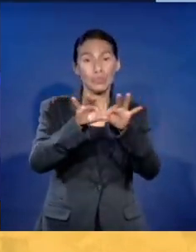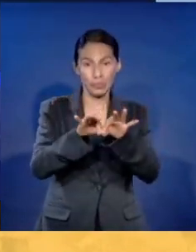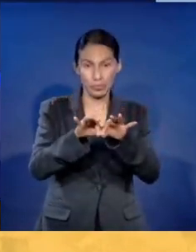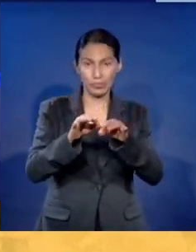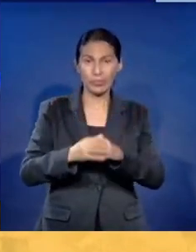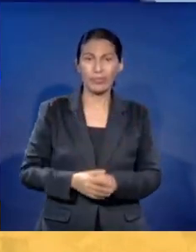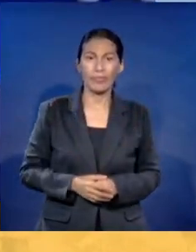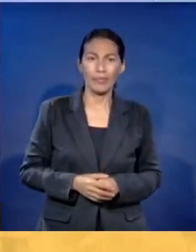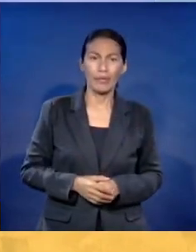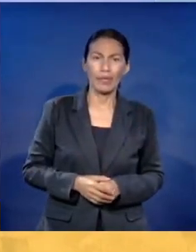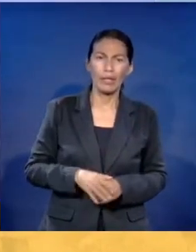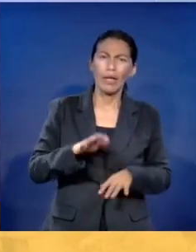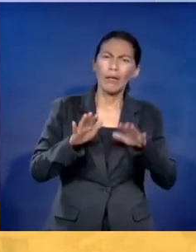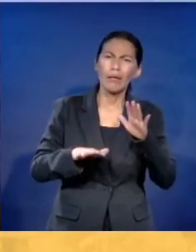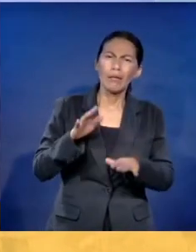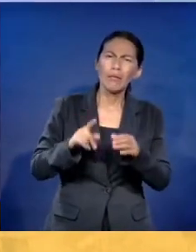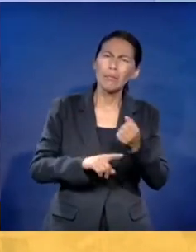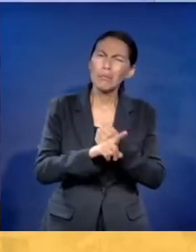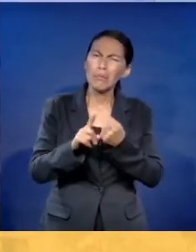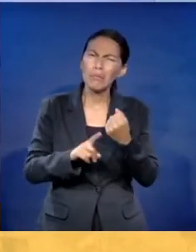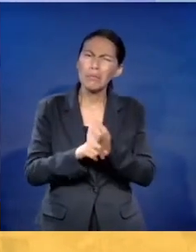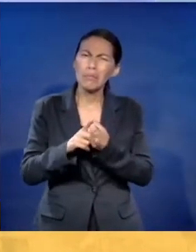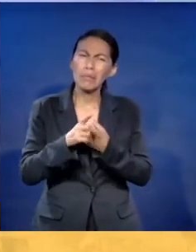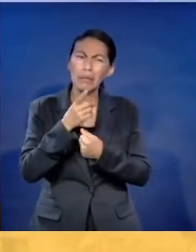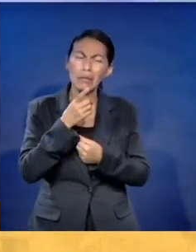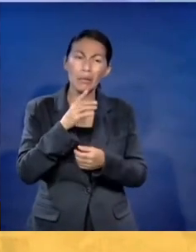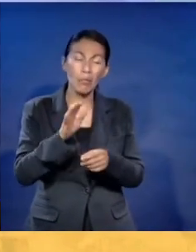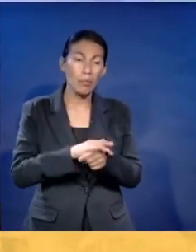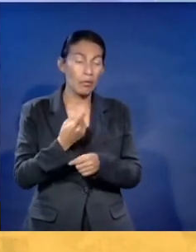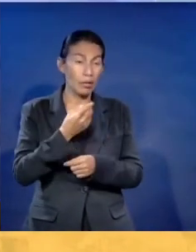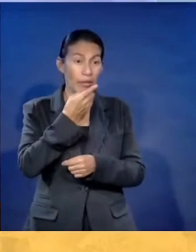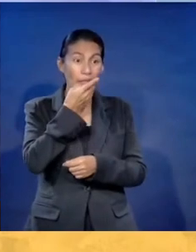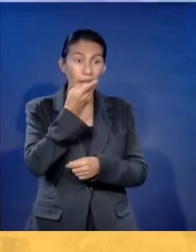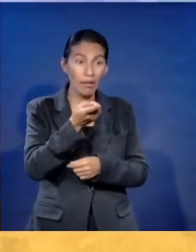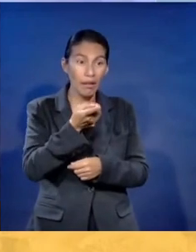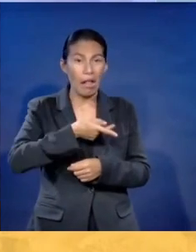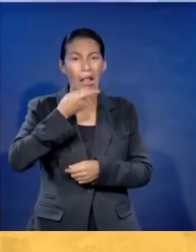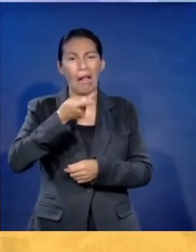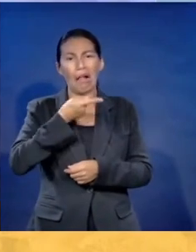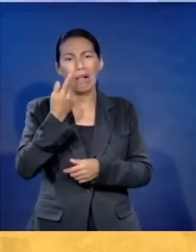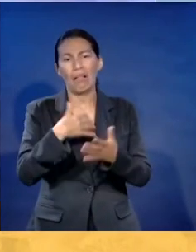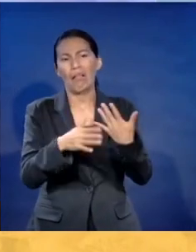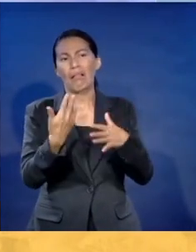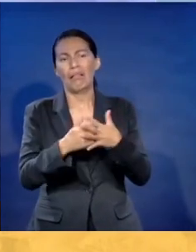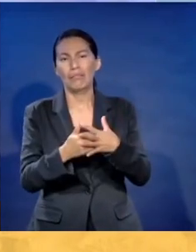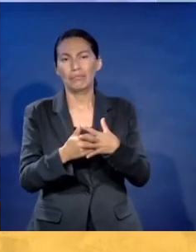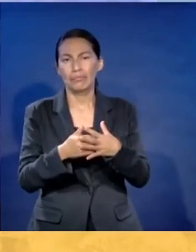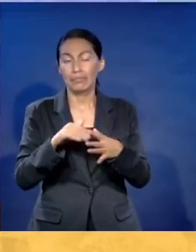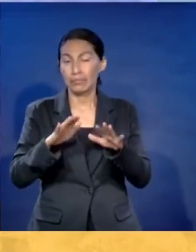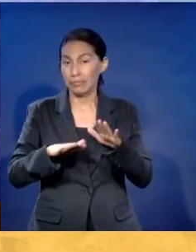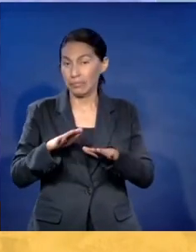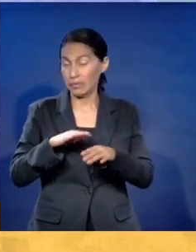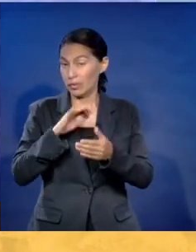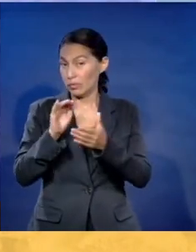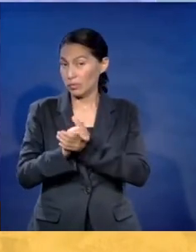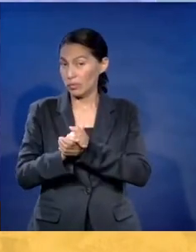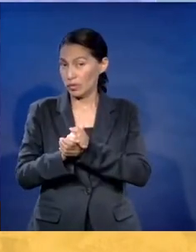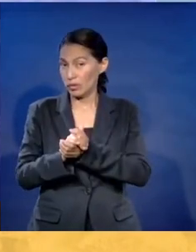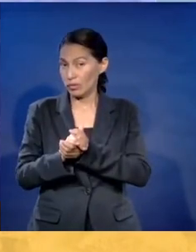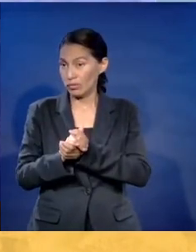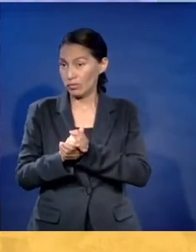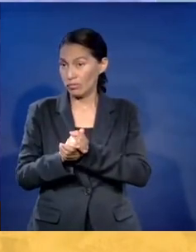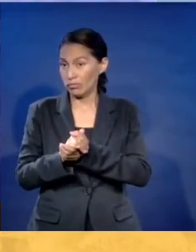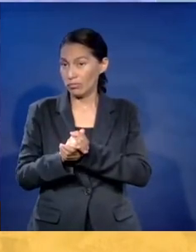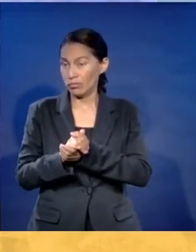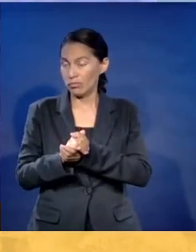conflictos crecen por no saber hacer eso ahí está la esposa con una cara de pocos amigos que tienes hombre